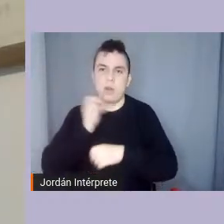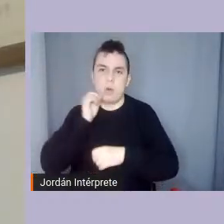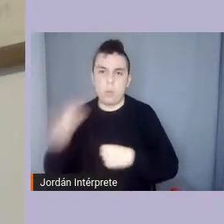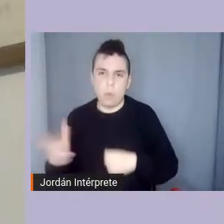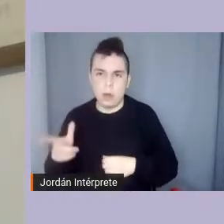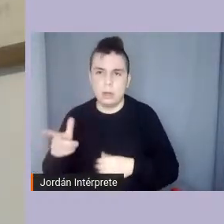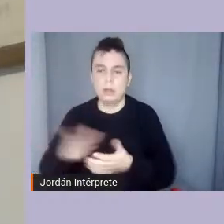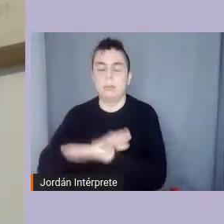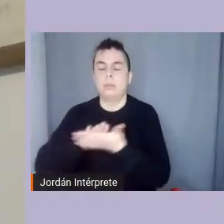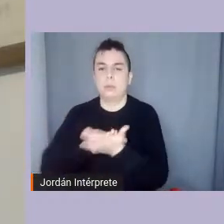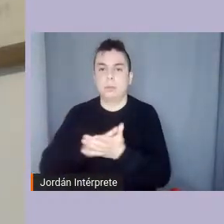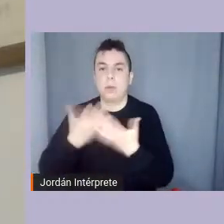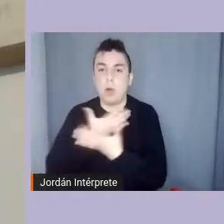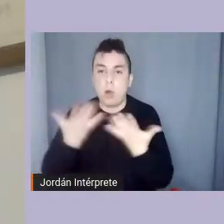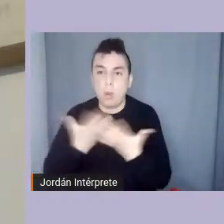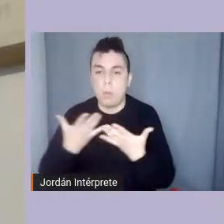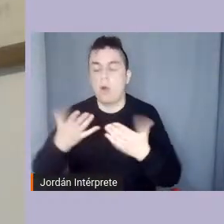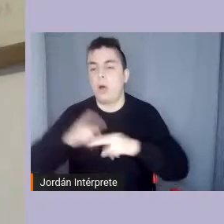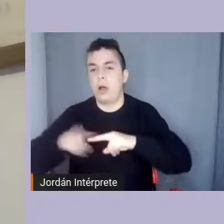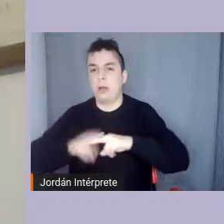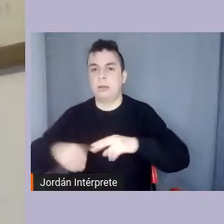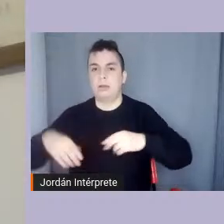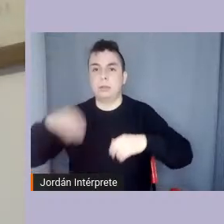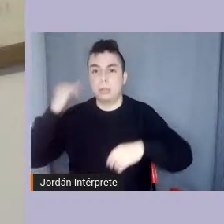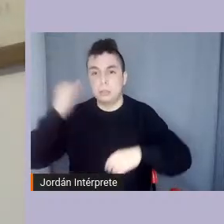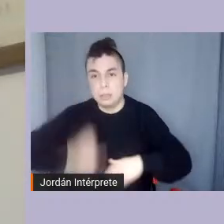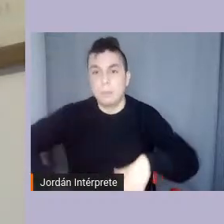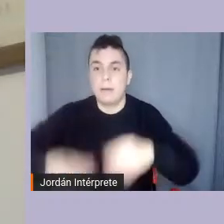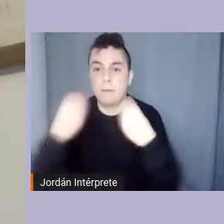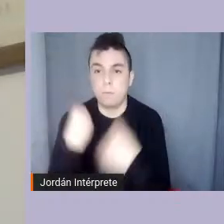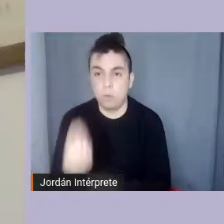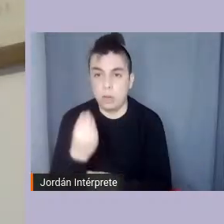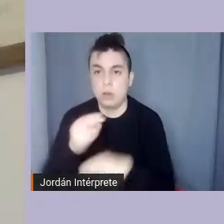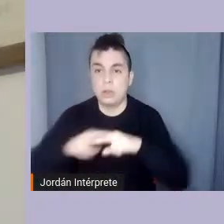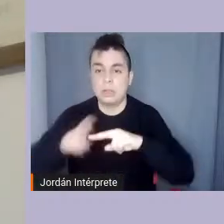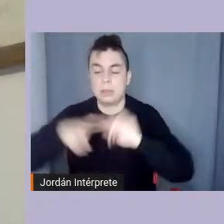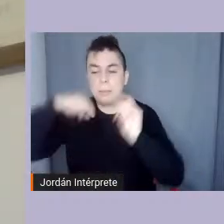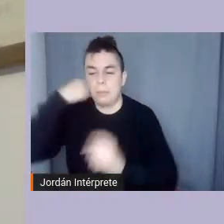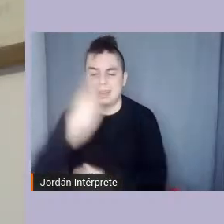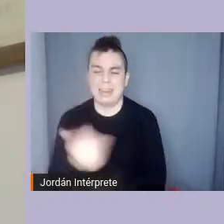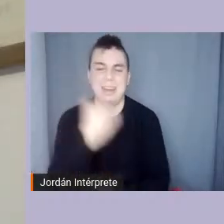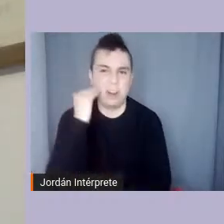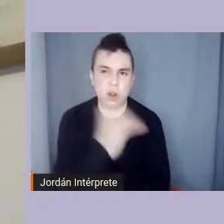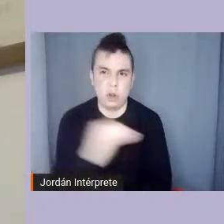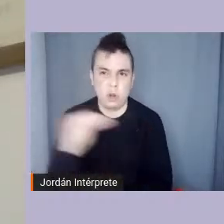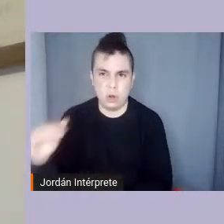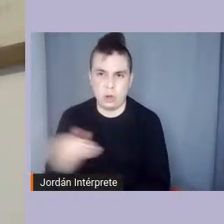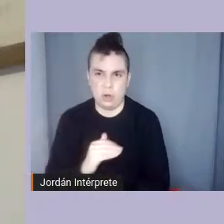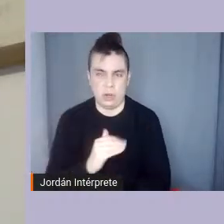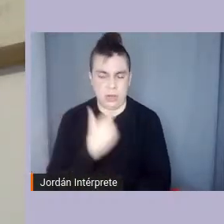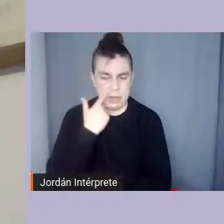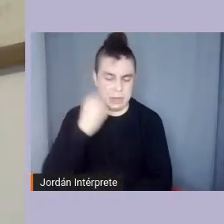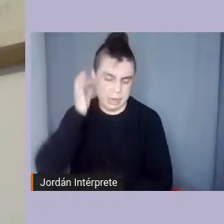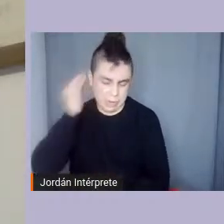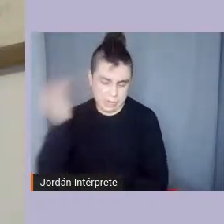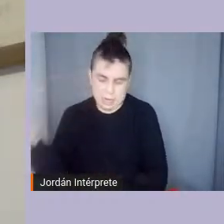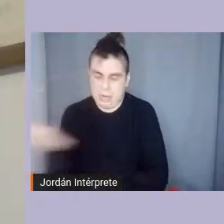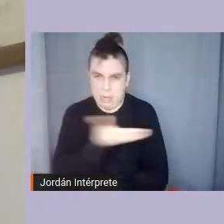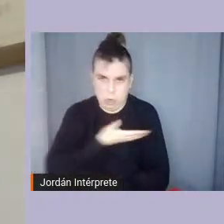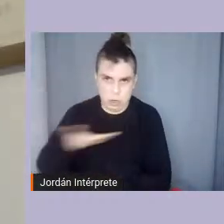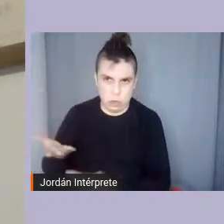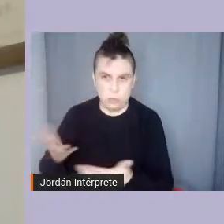Como lo hagamos, siempre va a ser un plus para los niños y para las niñas.